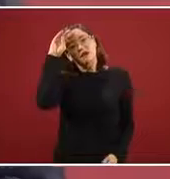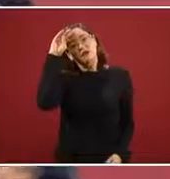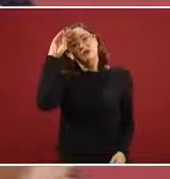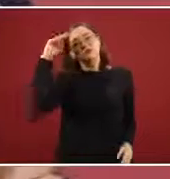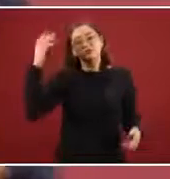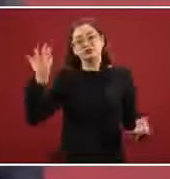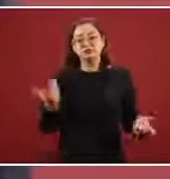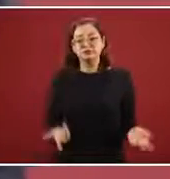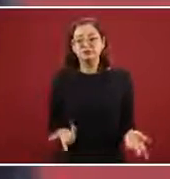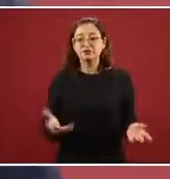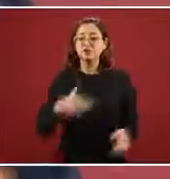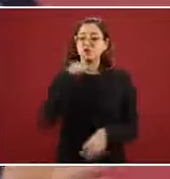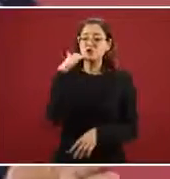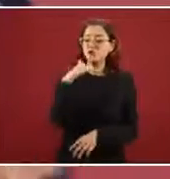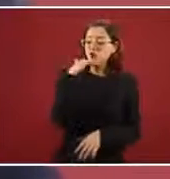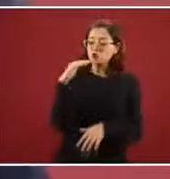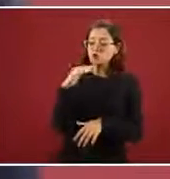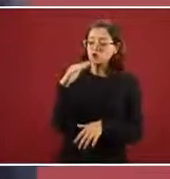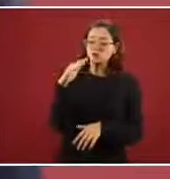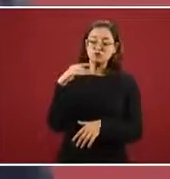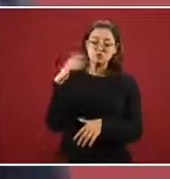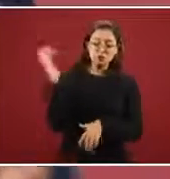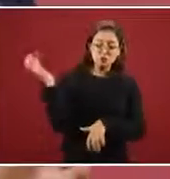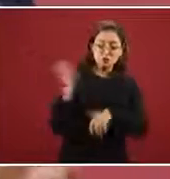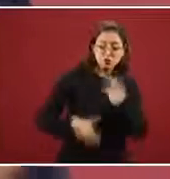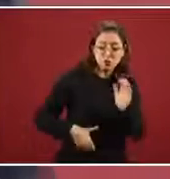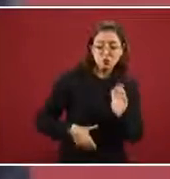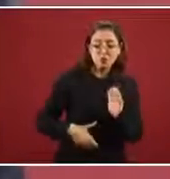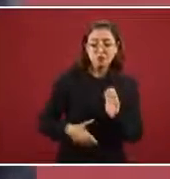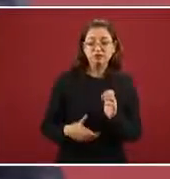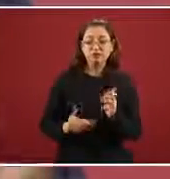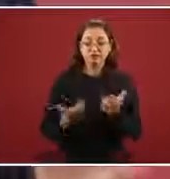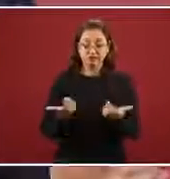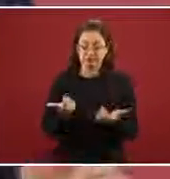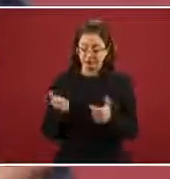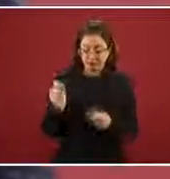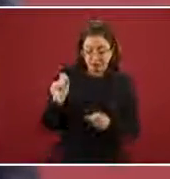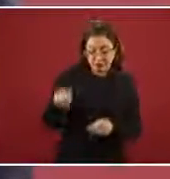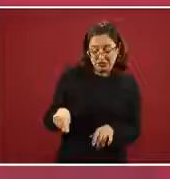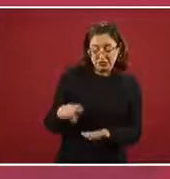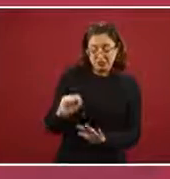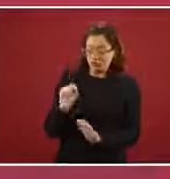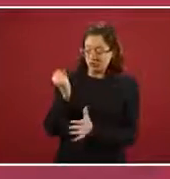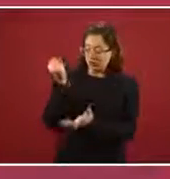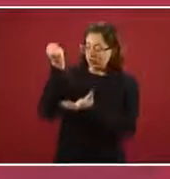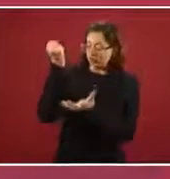se termina la corrupción, con el mismo dinero